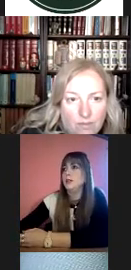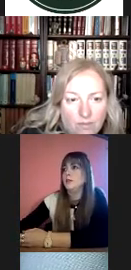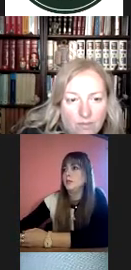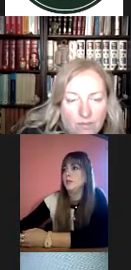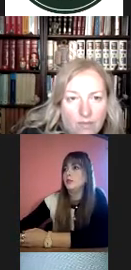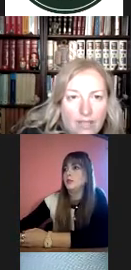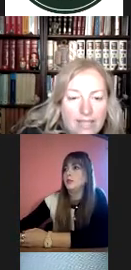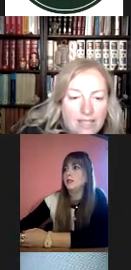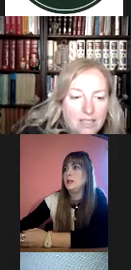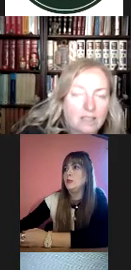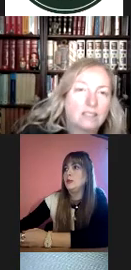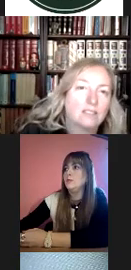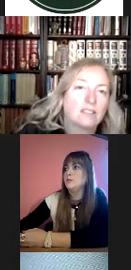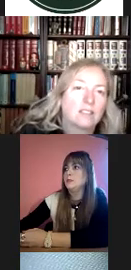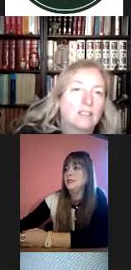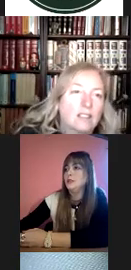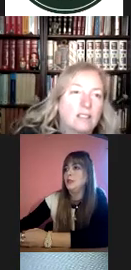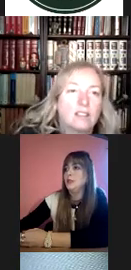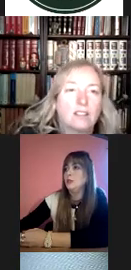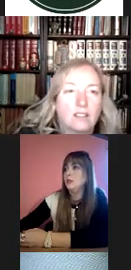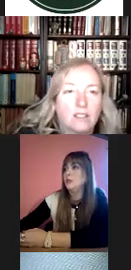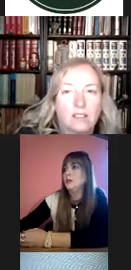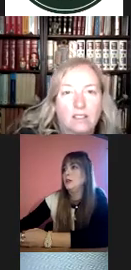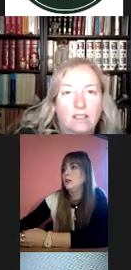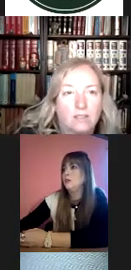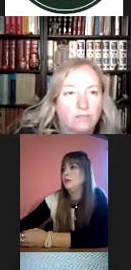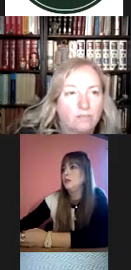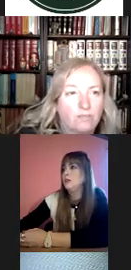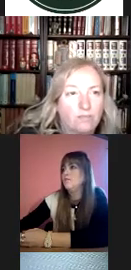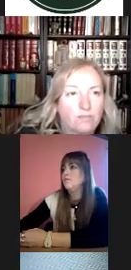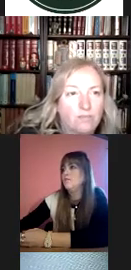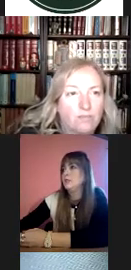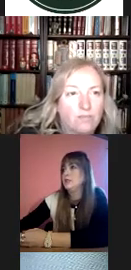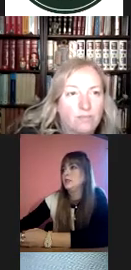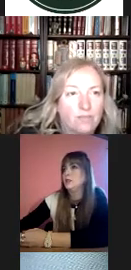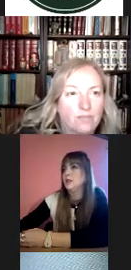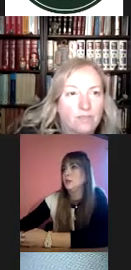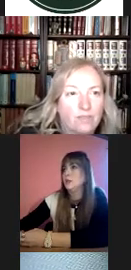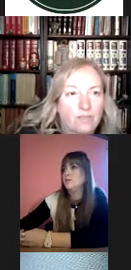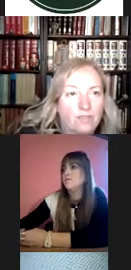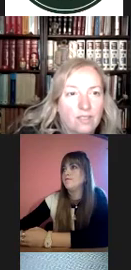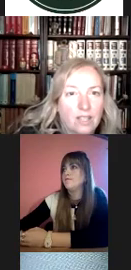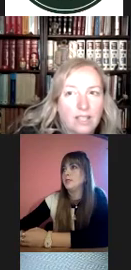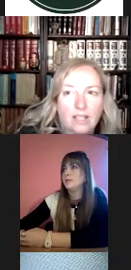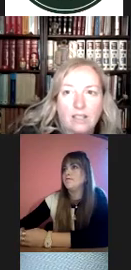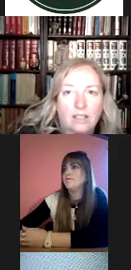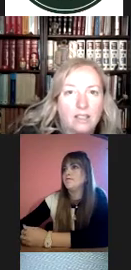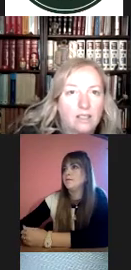me gustaría que podamos mostrárselo, pero con esto que tuve problemas con la computadora, no voy a poder.